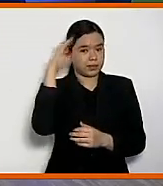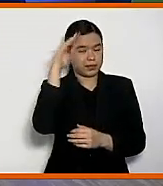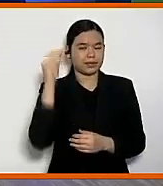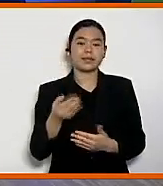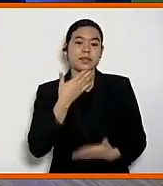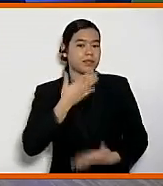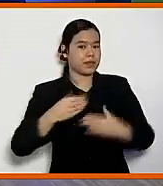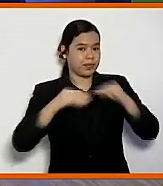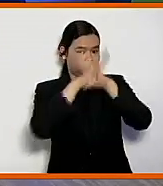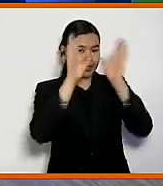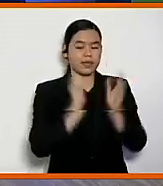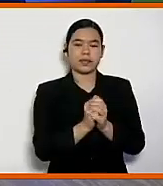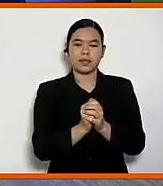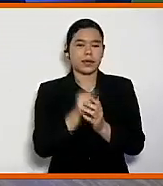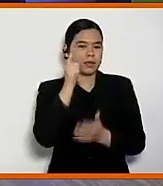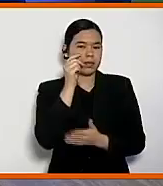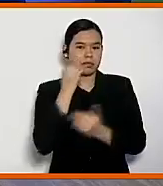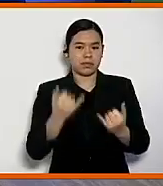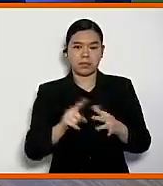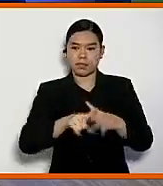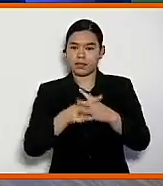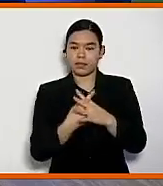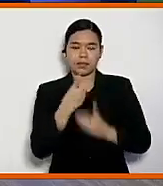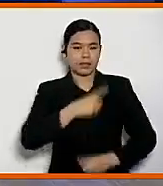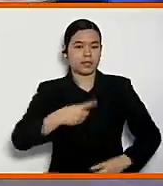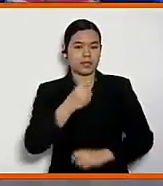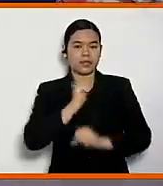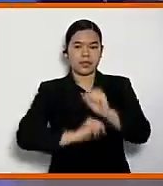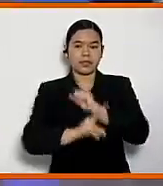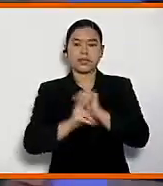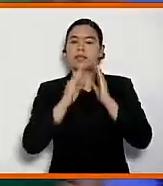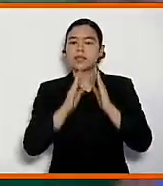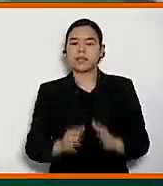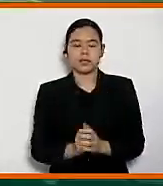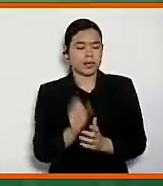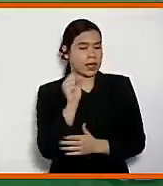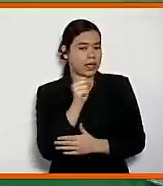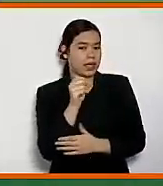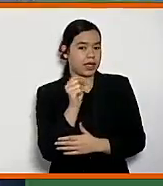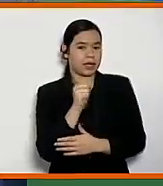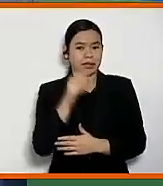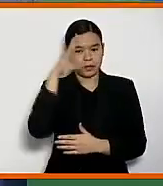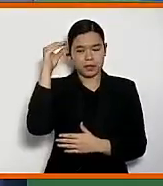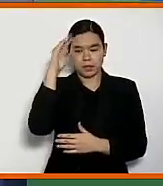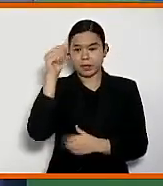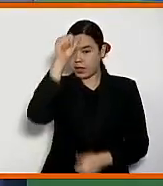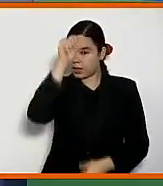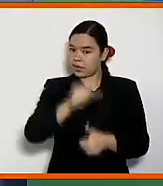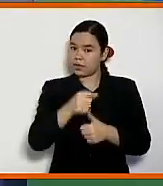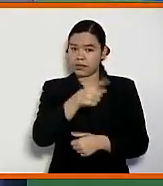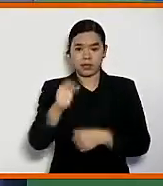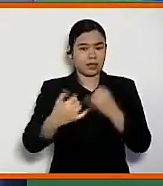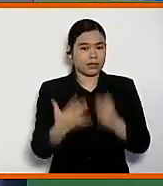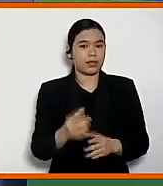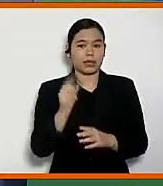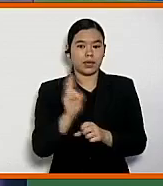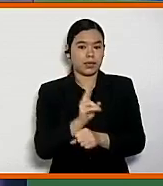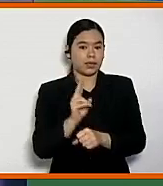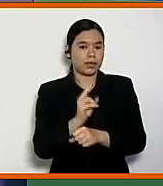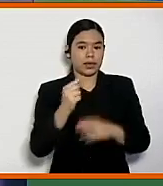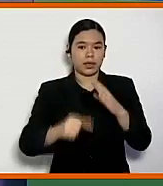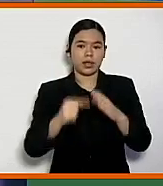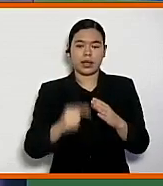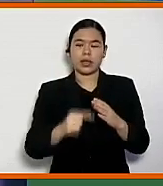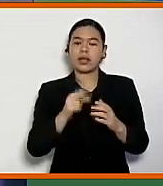parece, Charlyn, si empezamos la diversión en premiados y sus catrachadas? Claro que sí, Natalia. Recuerde cada uno de nuestros jugadores utilizar la guía catracha para que